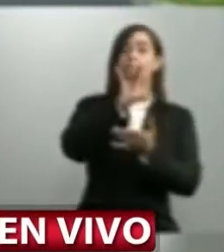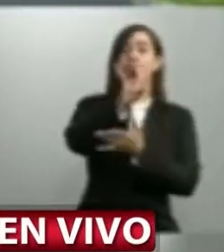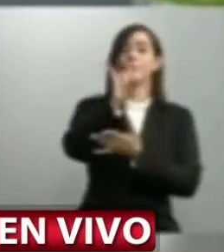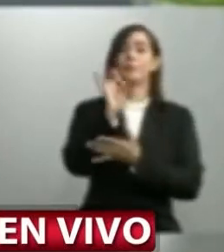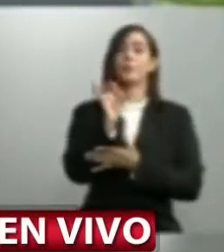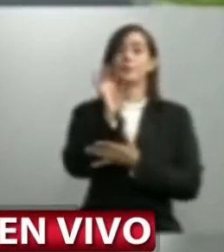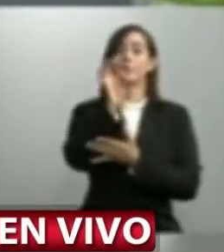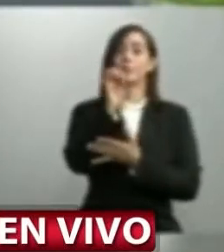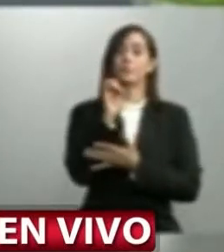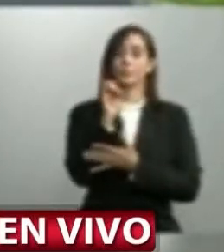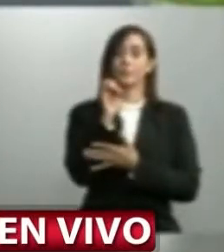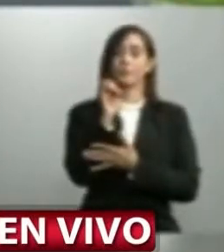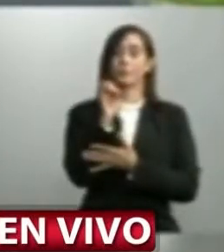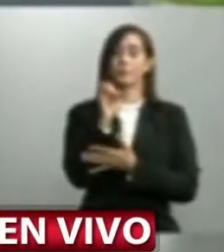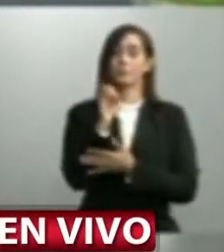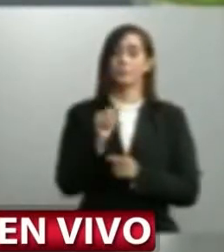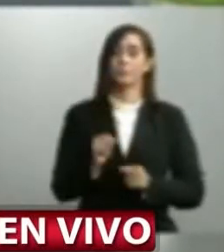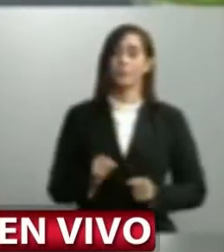3.890.